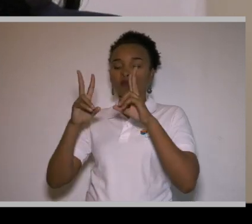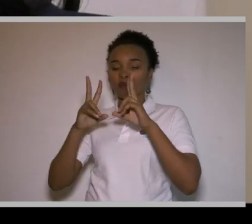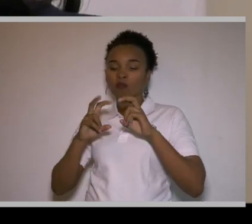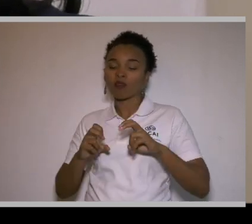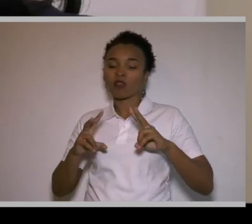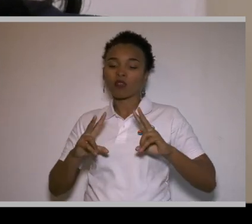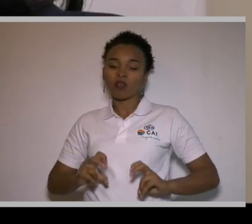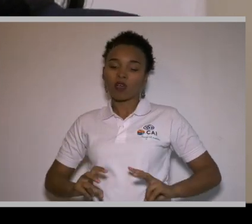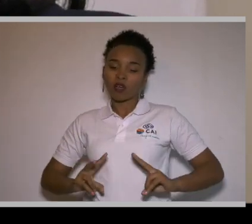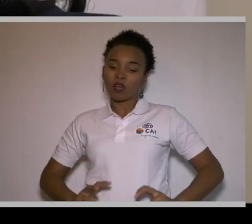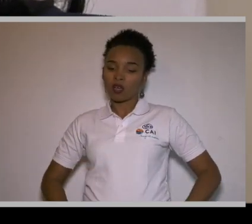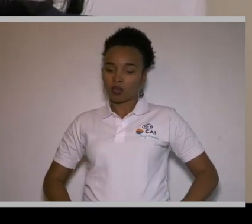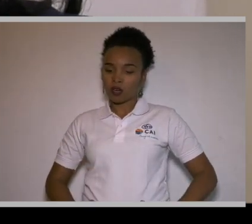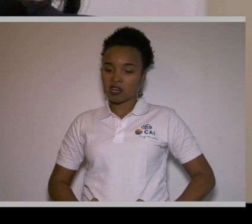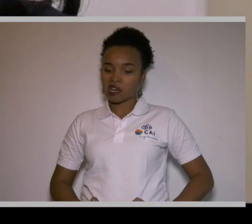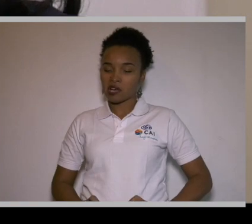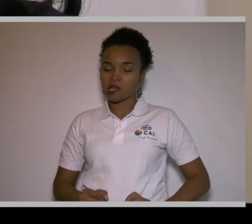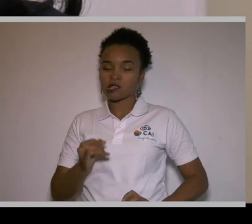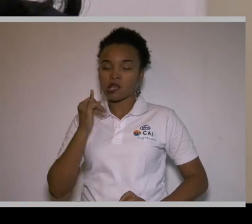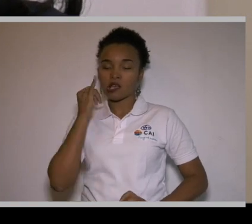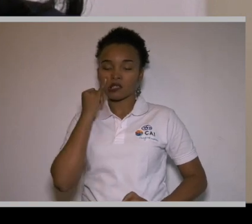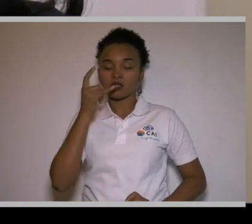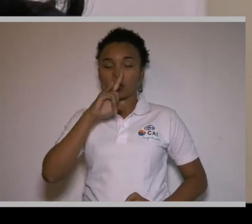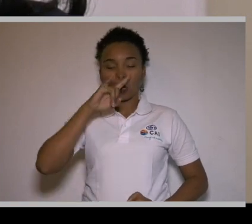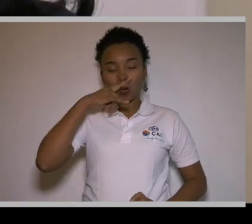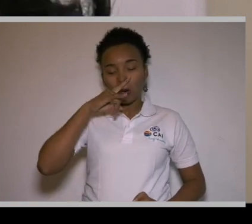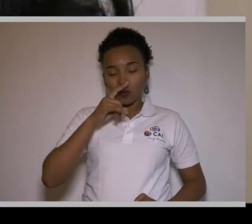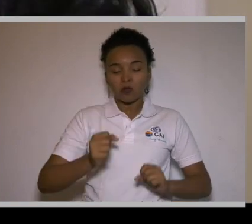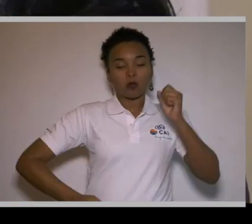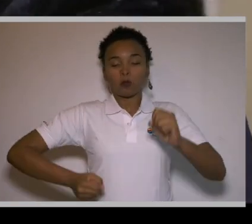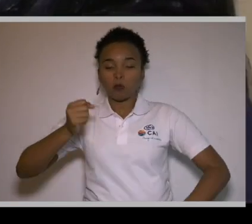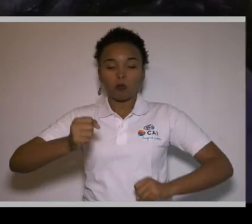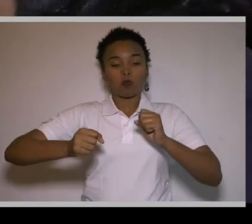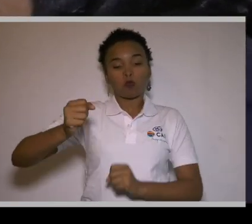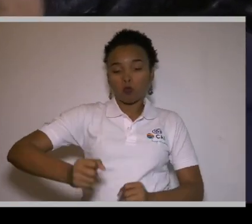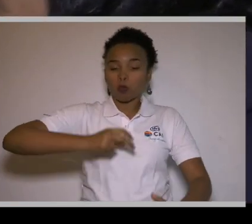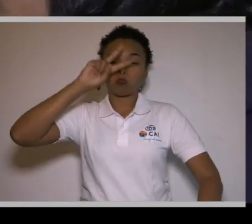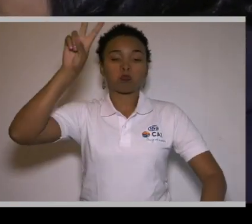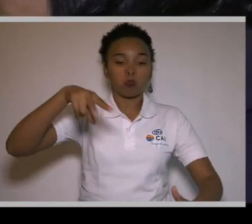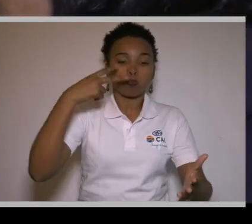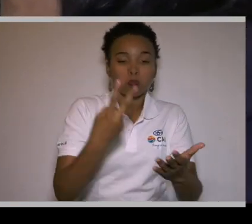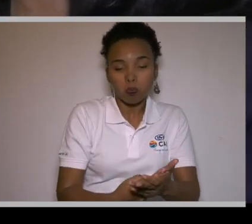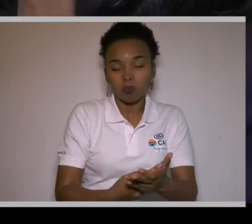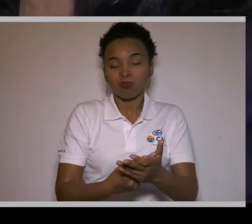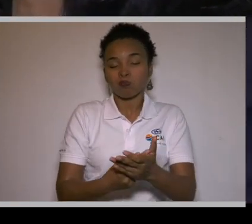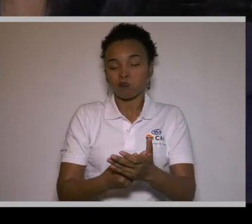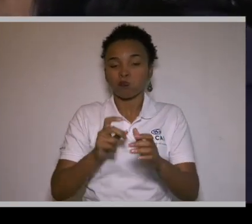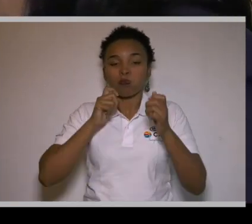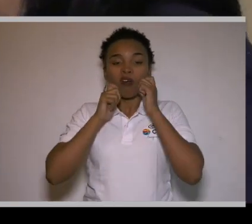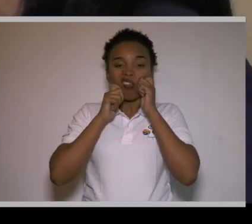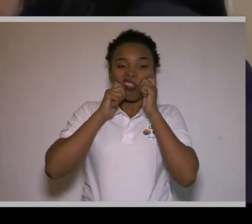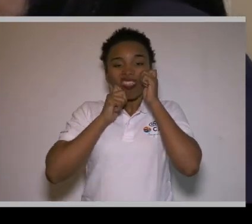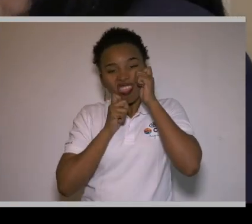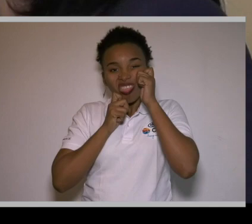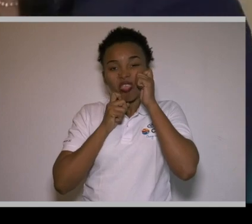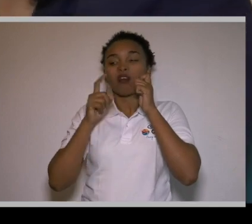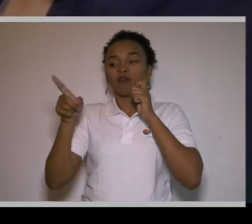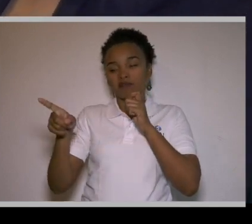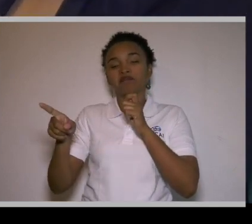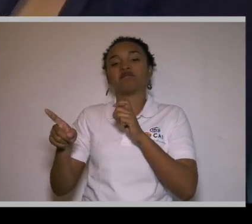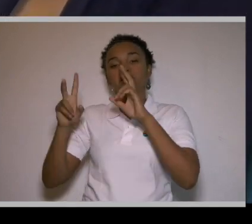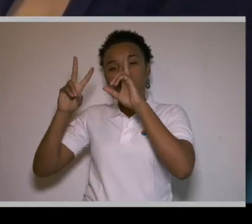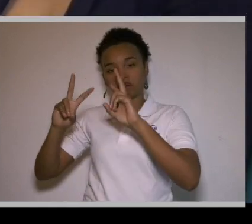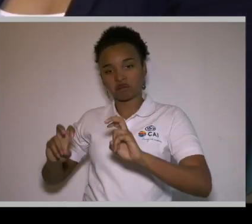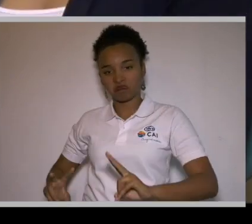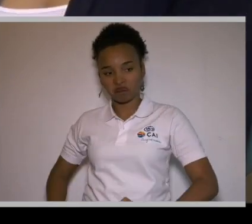conversaremos sobre la fractura mandibular en niños. Bienvenida, doctora, Gracias, a esta doctora. su casa, Revista Pediátrica. Gracias,